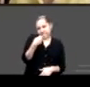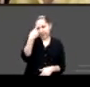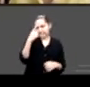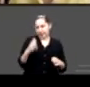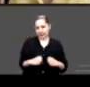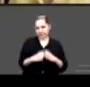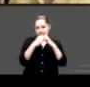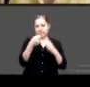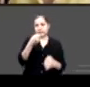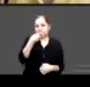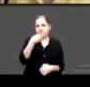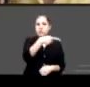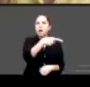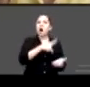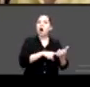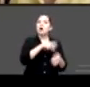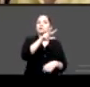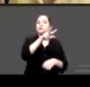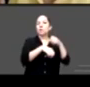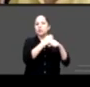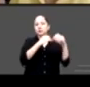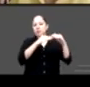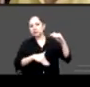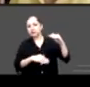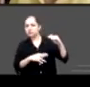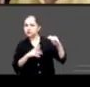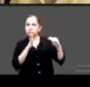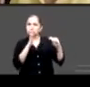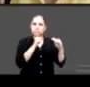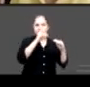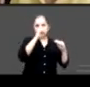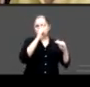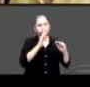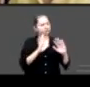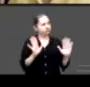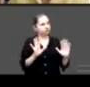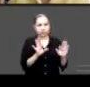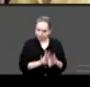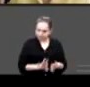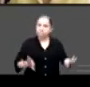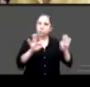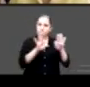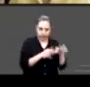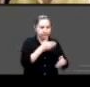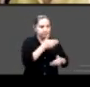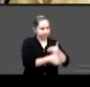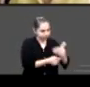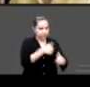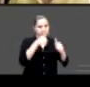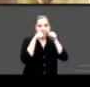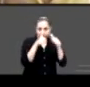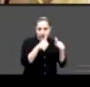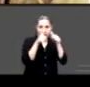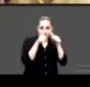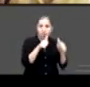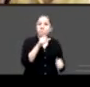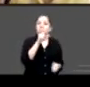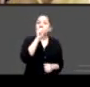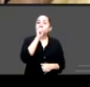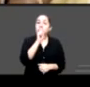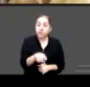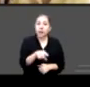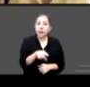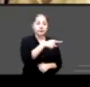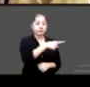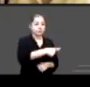Y en estos servicios amigables, obviamente no durante esta contingencia, pero se vinculan adolescentes a la estrategia